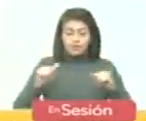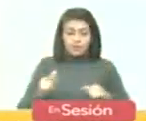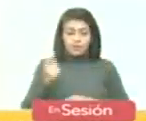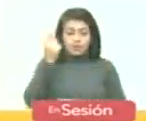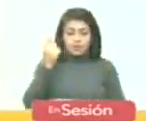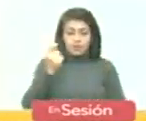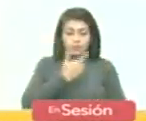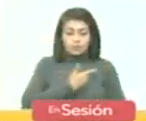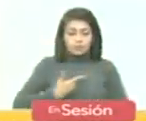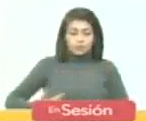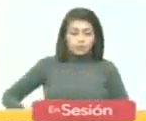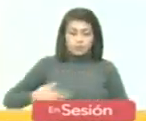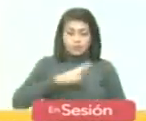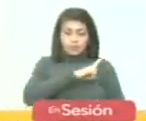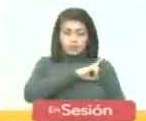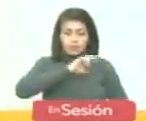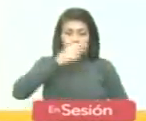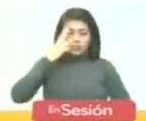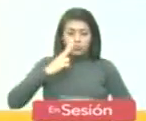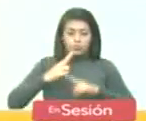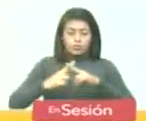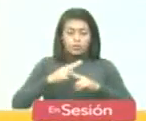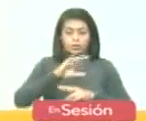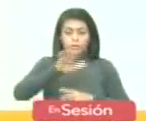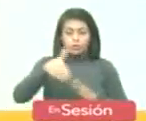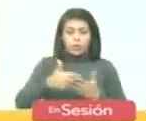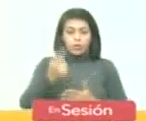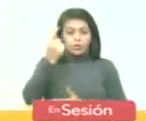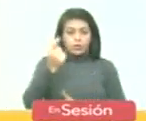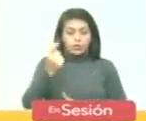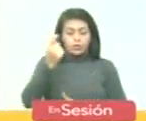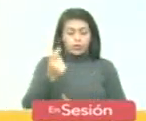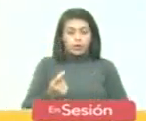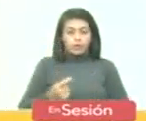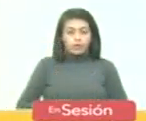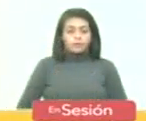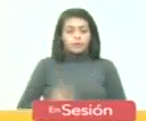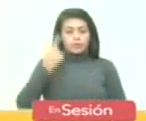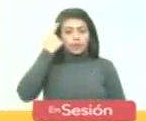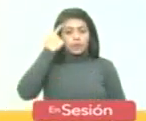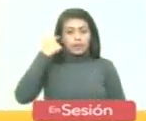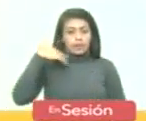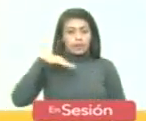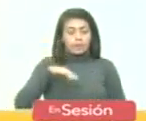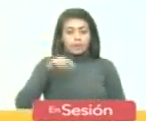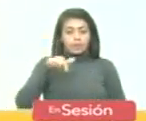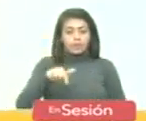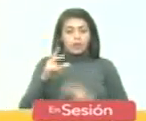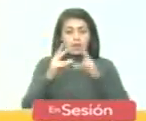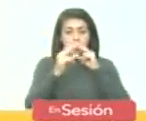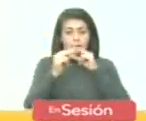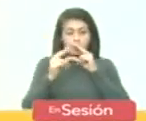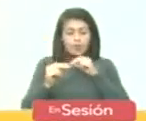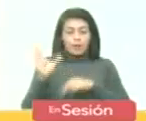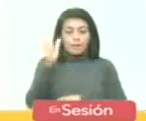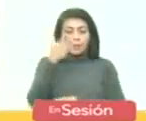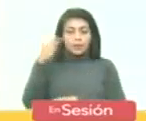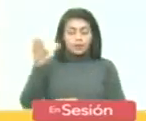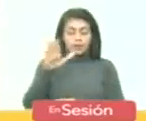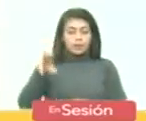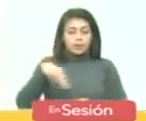diputado presidente, junta directiva, honorables colegas parlamentarios y parlamentarias, creemos que hablar de la bandera nacional, del